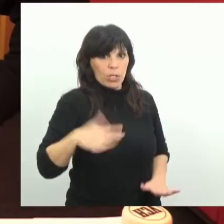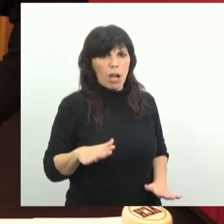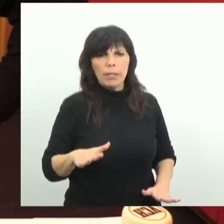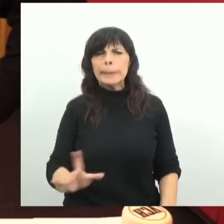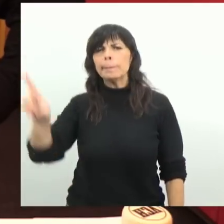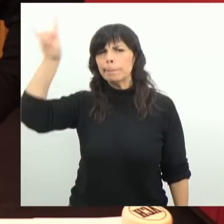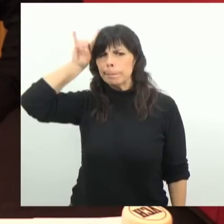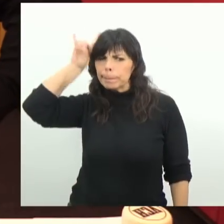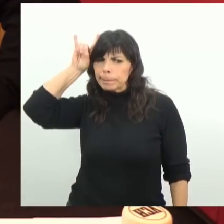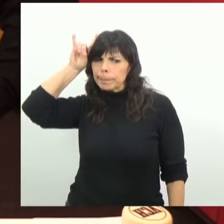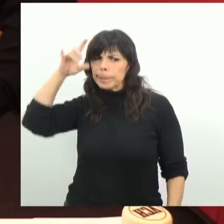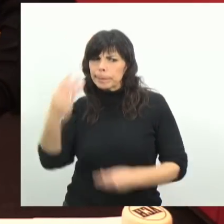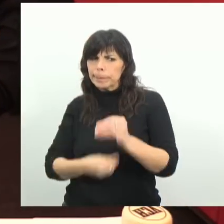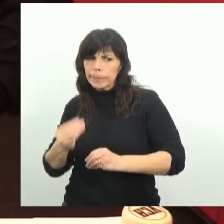acusaciones.